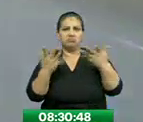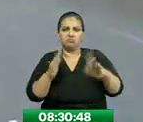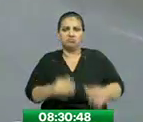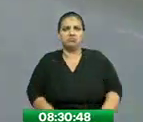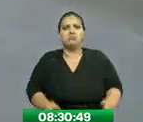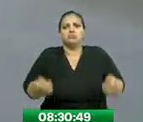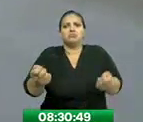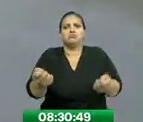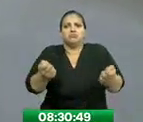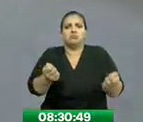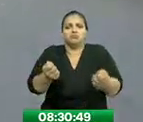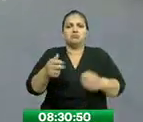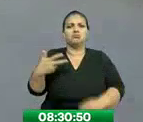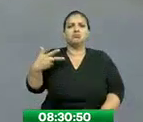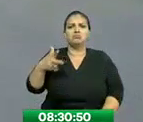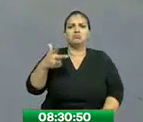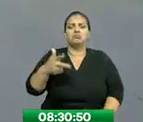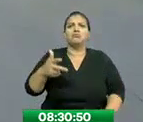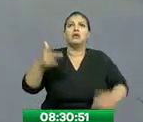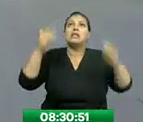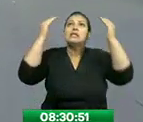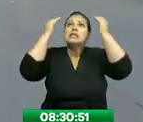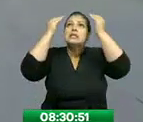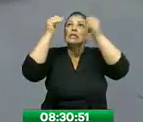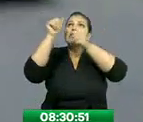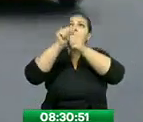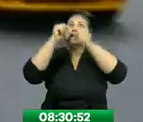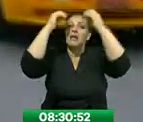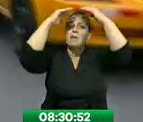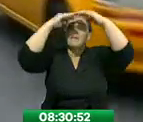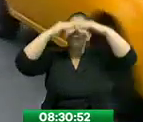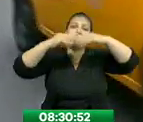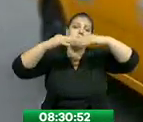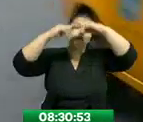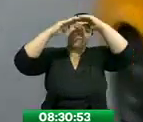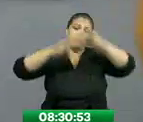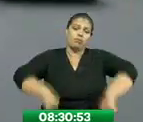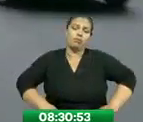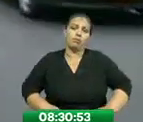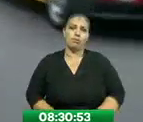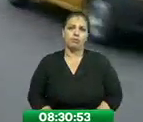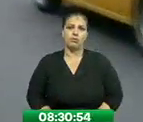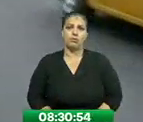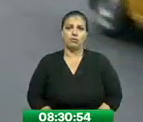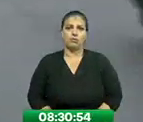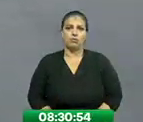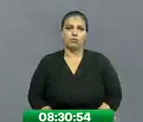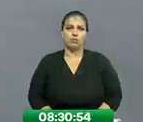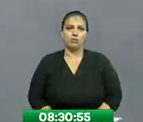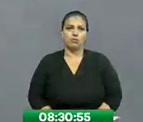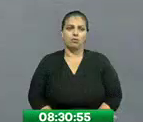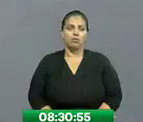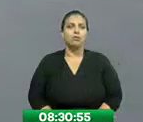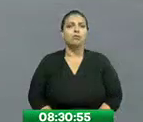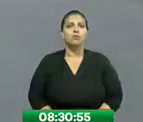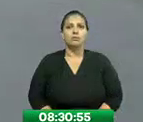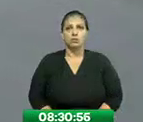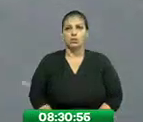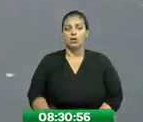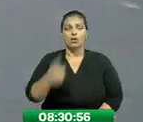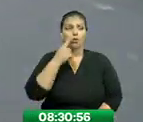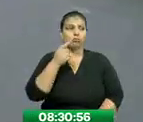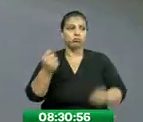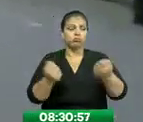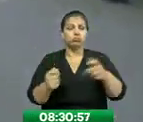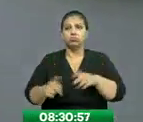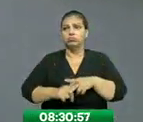los moradores no lo van a dejar. ¿Por qué? Porque veramente ya están entrando en convenio todos los daños lo que ha ocasionado. ¿Usted qué es para el camión? ¿Que